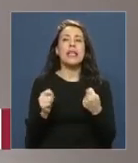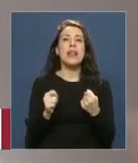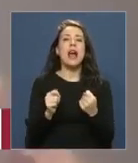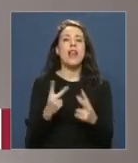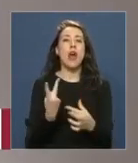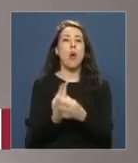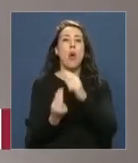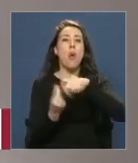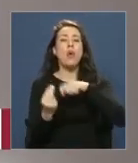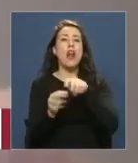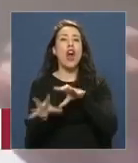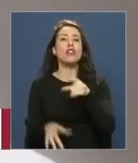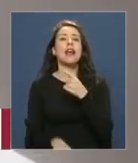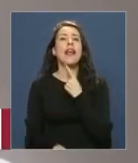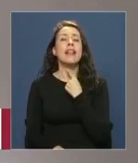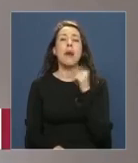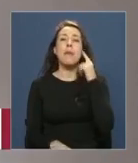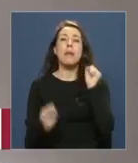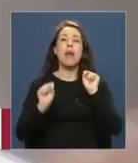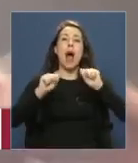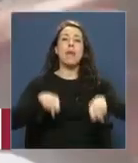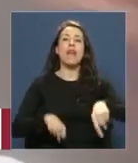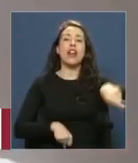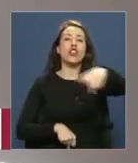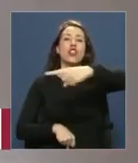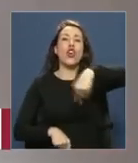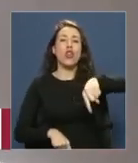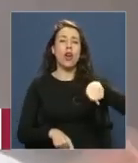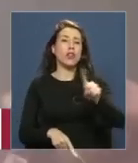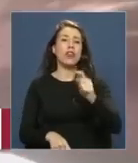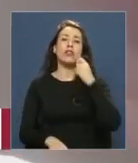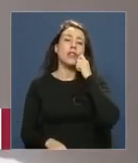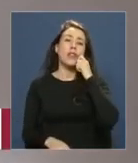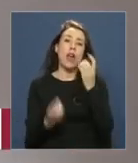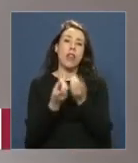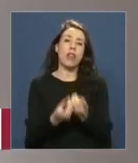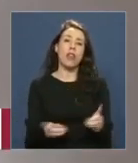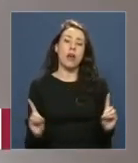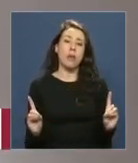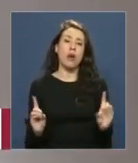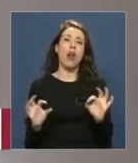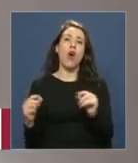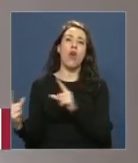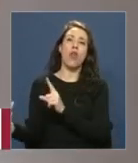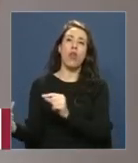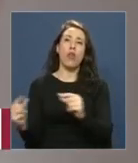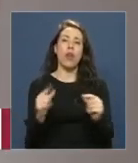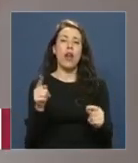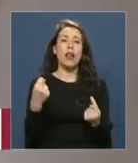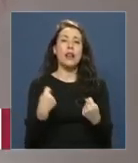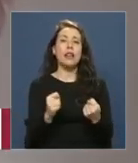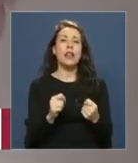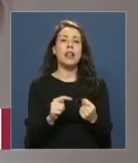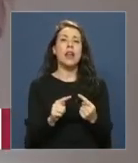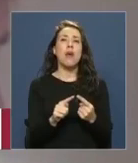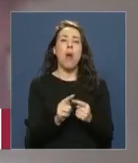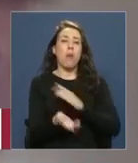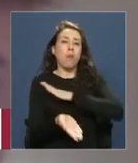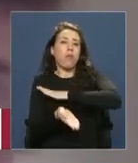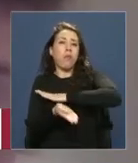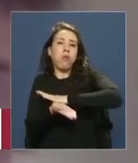lo que a uno le interesa a la aprobación de los demás. Eso no es creer en la democracia, eso no es creer en el diálogo, eso es tratar de pasar la plana